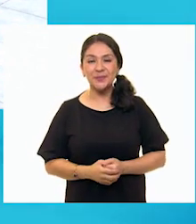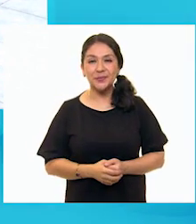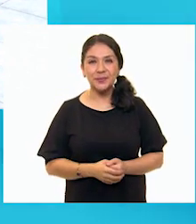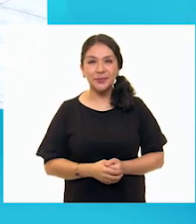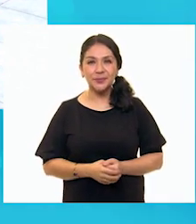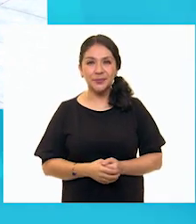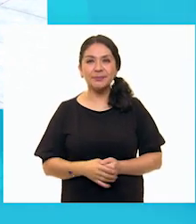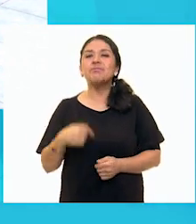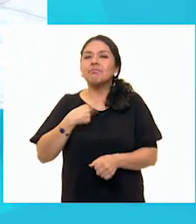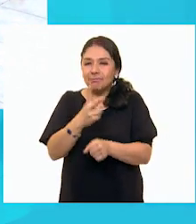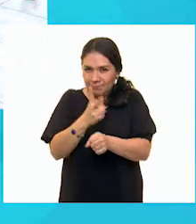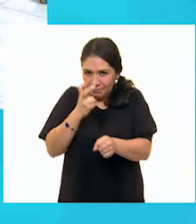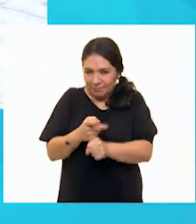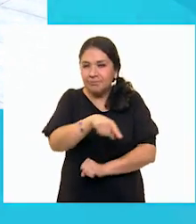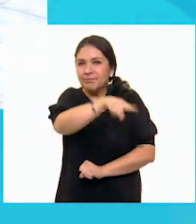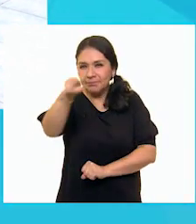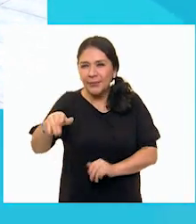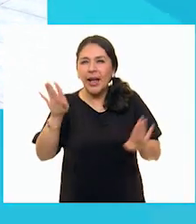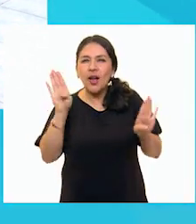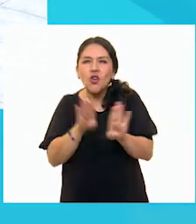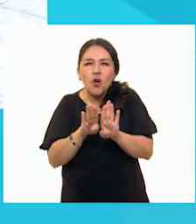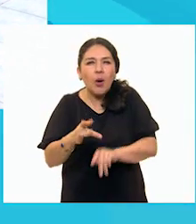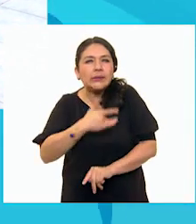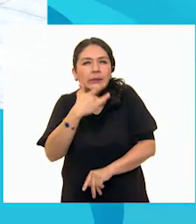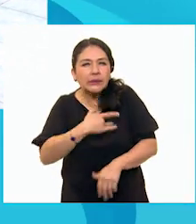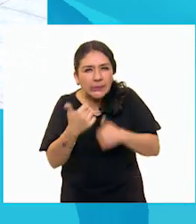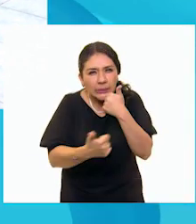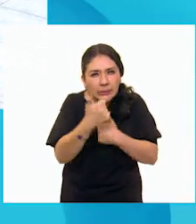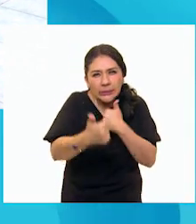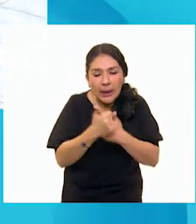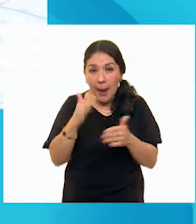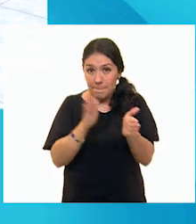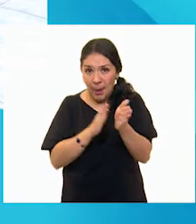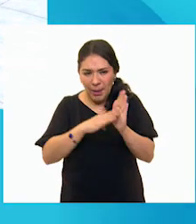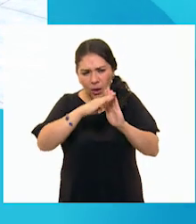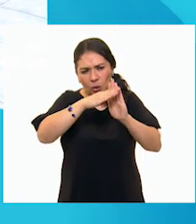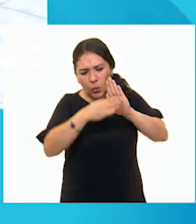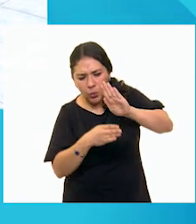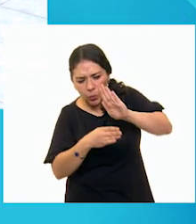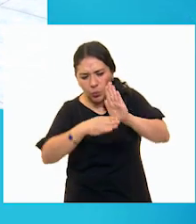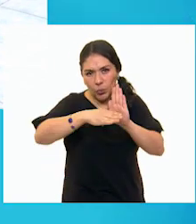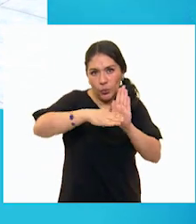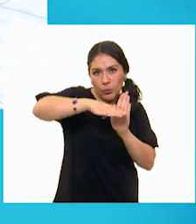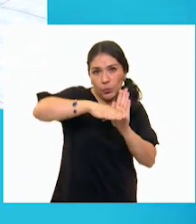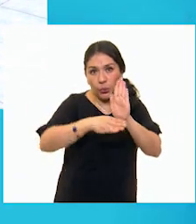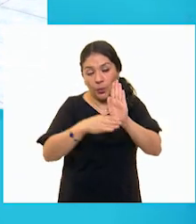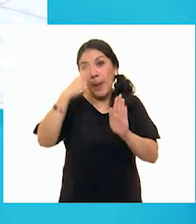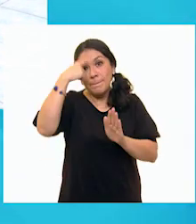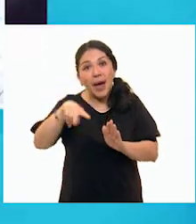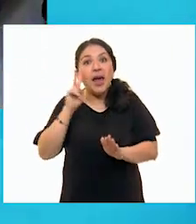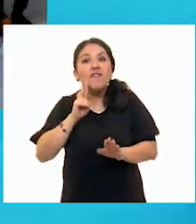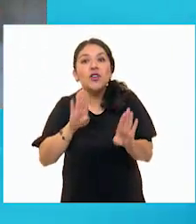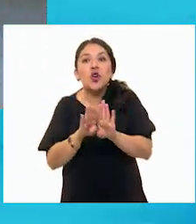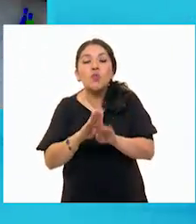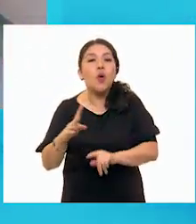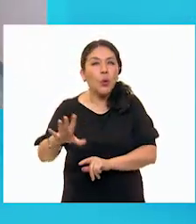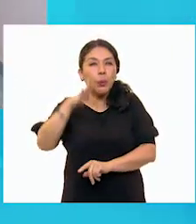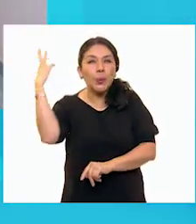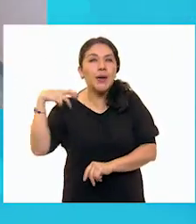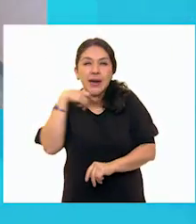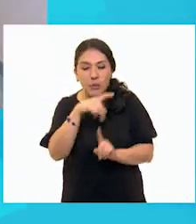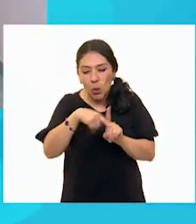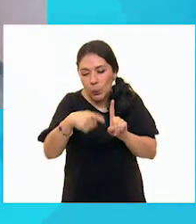Te invito a Jackasita, explorar la inclinación de tu rampa de cartón, ya que de ello dependerá la velocidad de tu pelota.